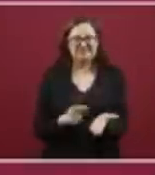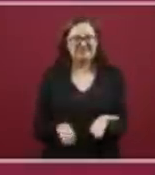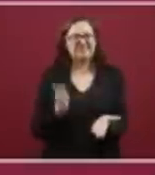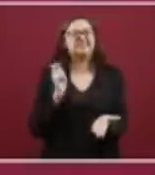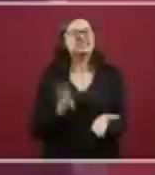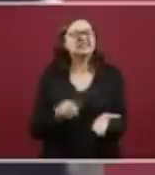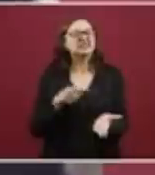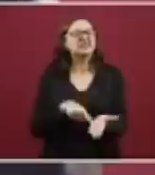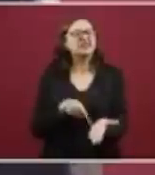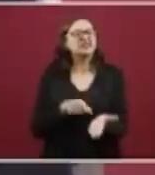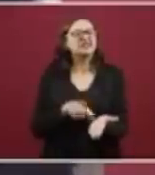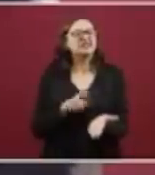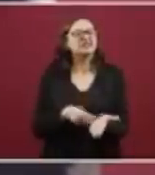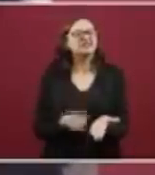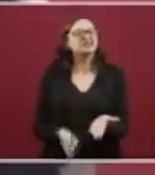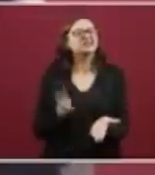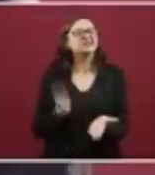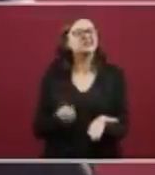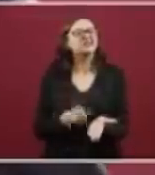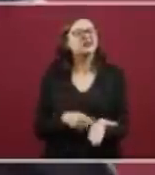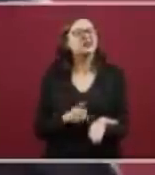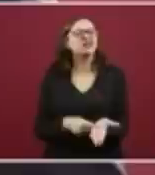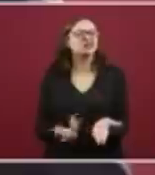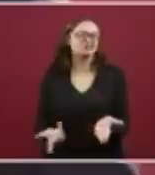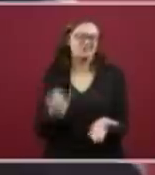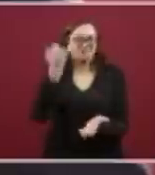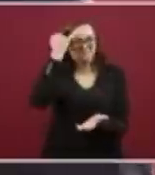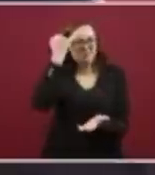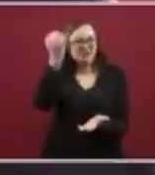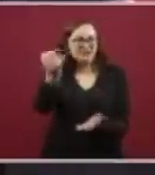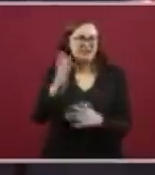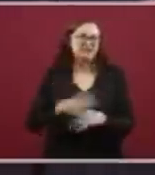lo que íbamos a presentar. Lo mismo de siempre,